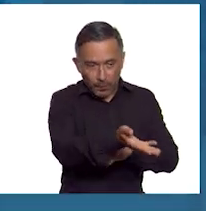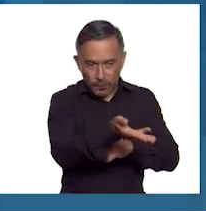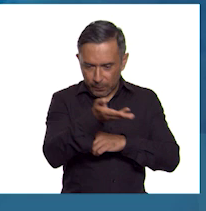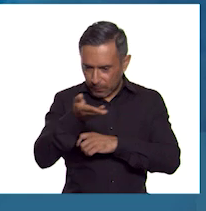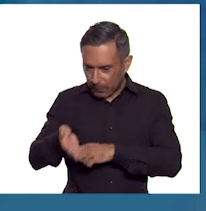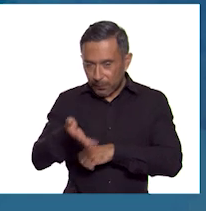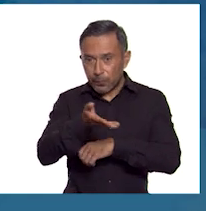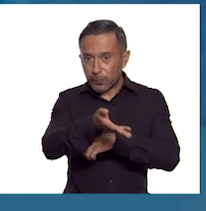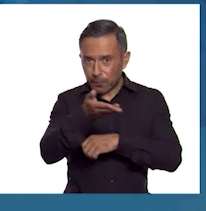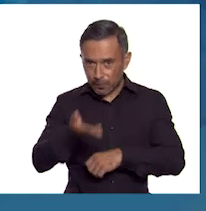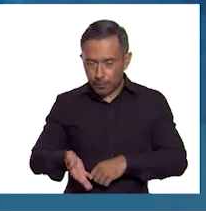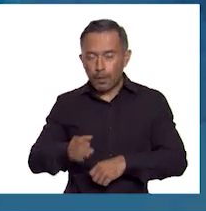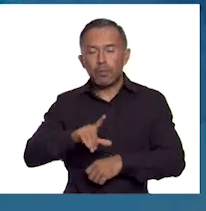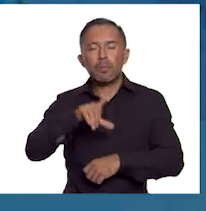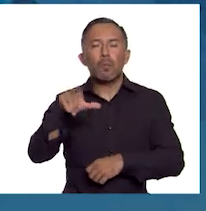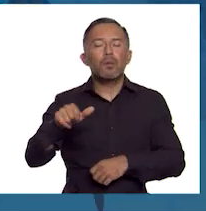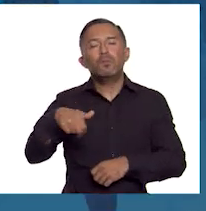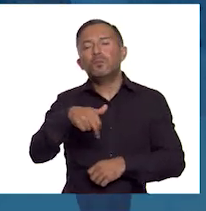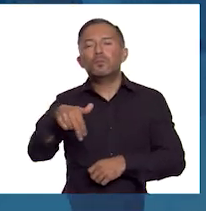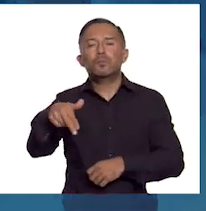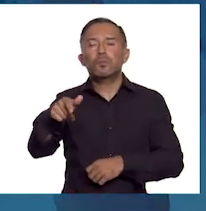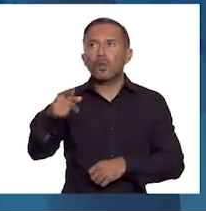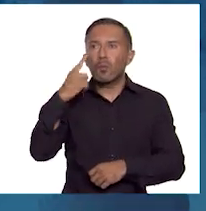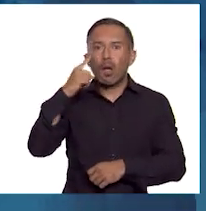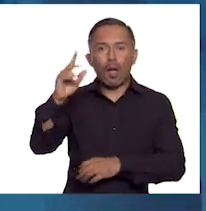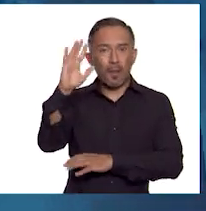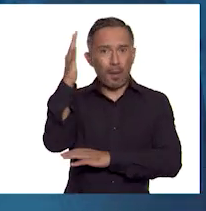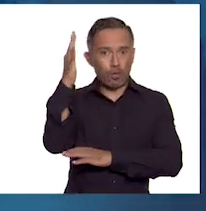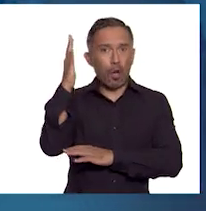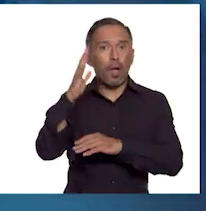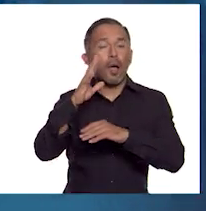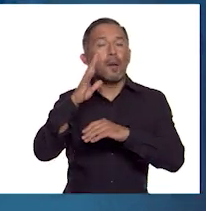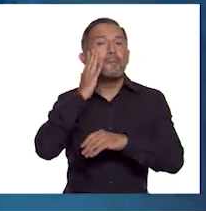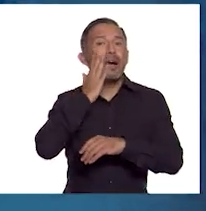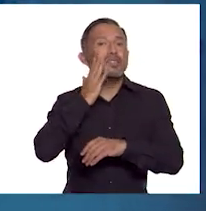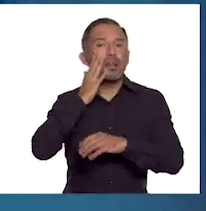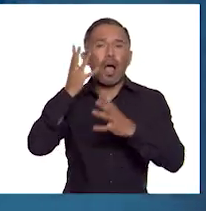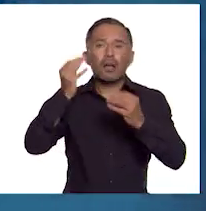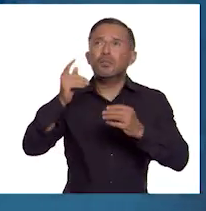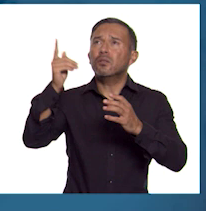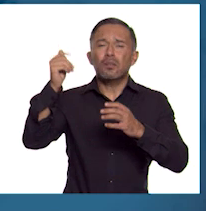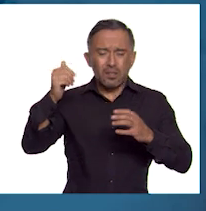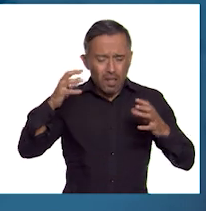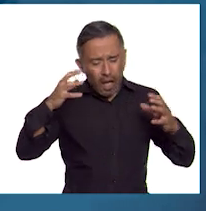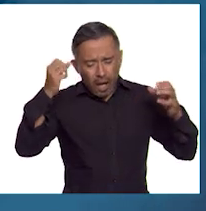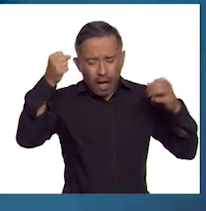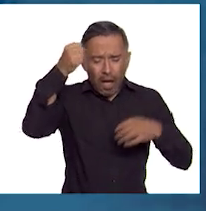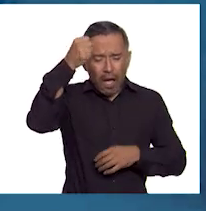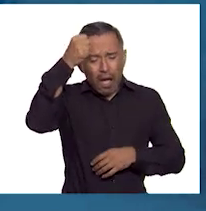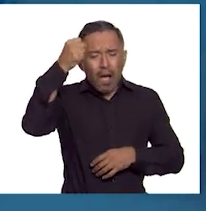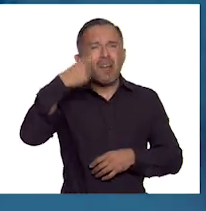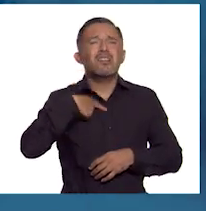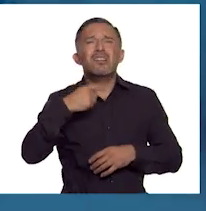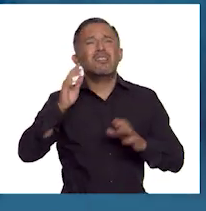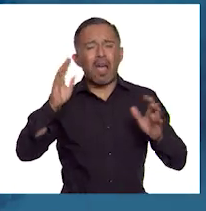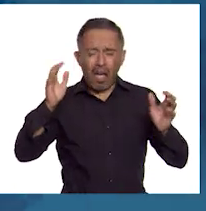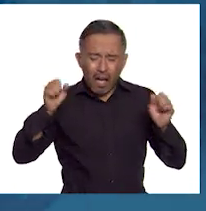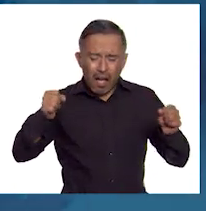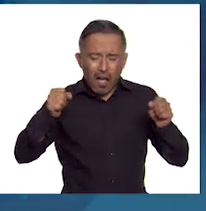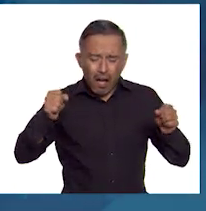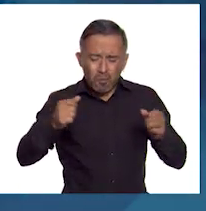llegó a un árbol que estaba lleno de manzanas y le gritaba: ¡ay, sacúdeme, sacúdeme! ¡Las manzanas ya han madurado